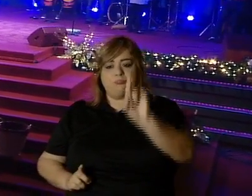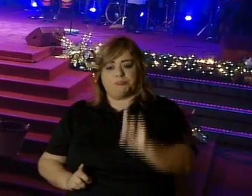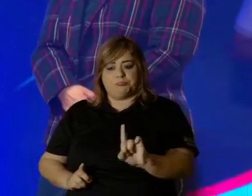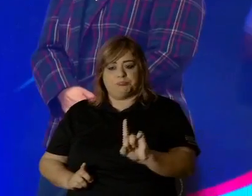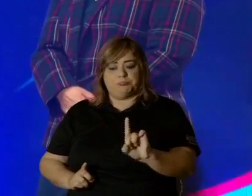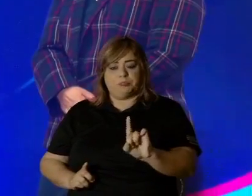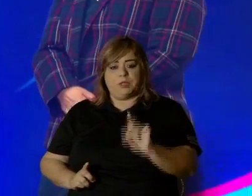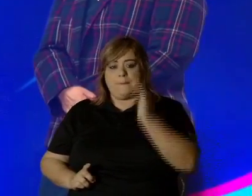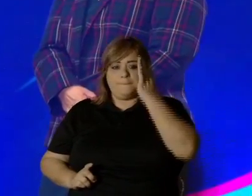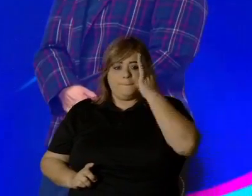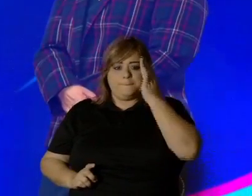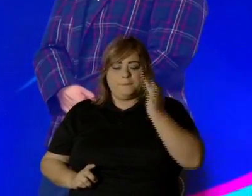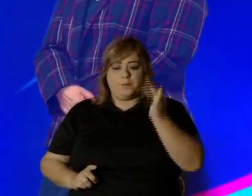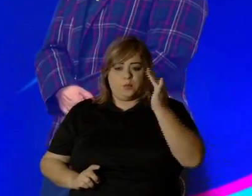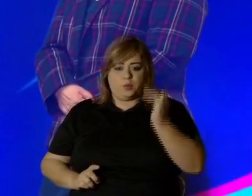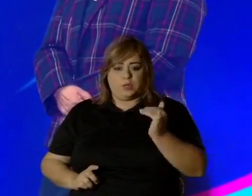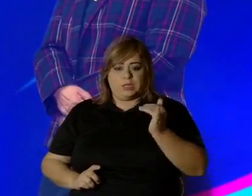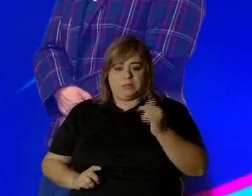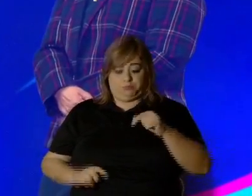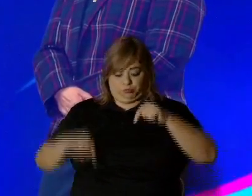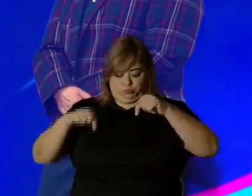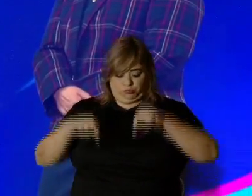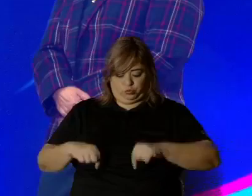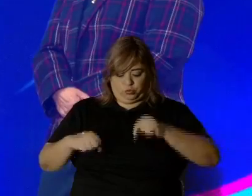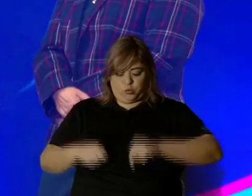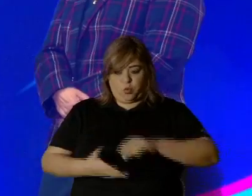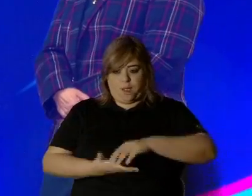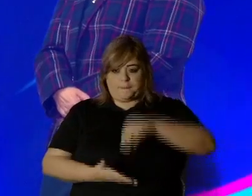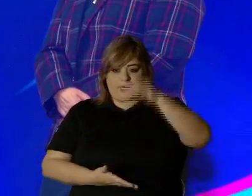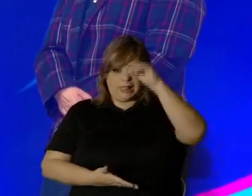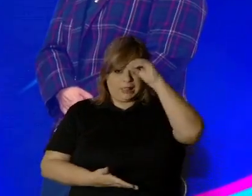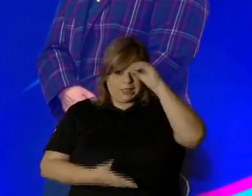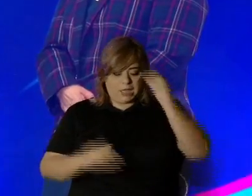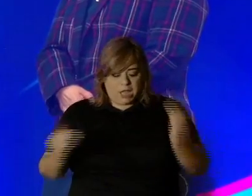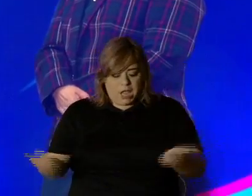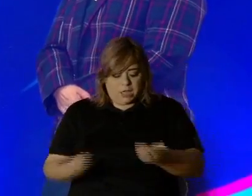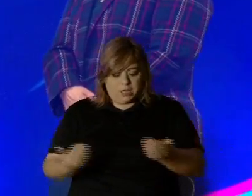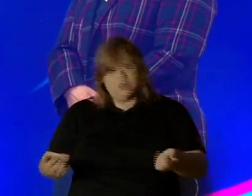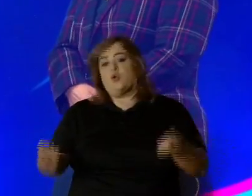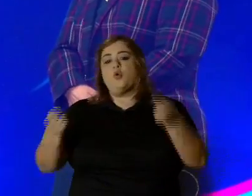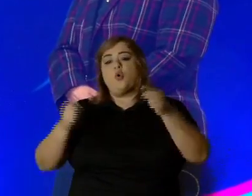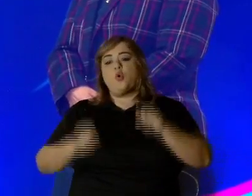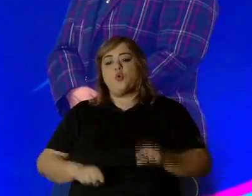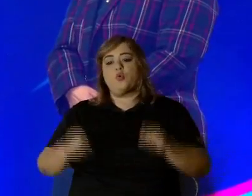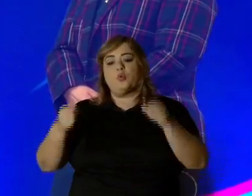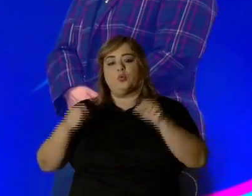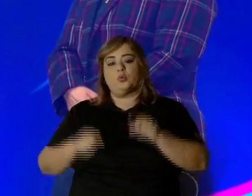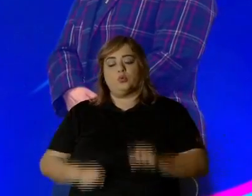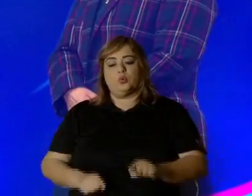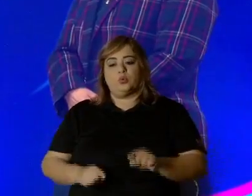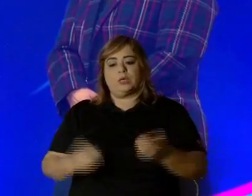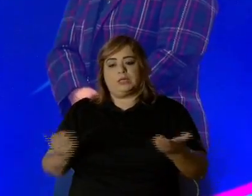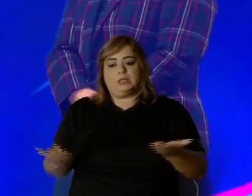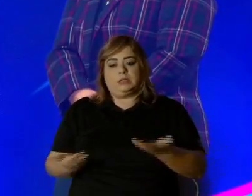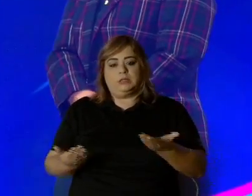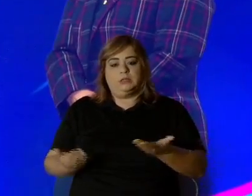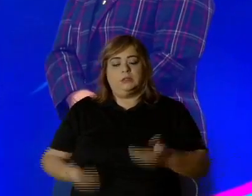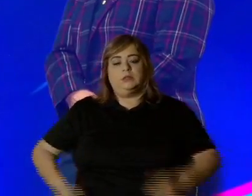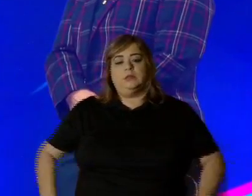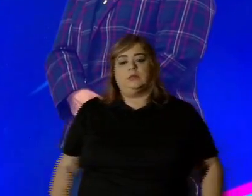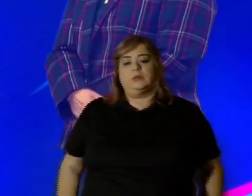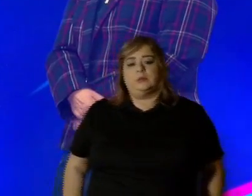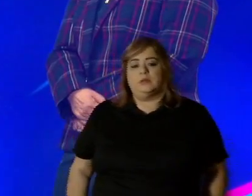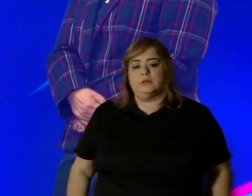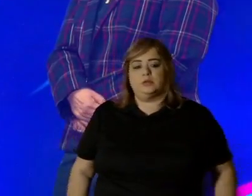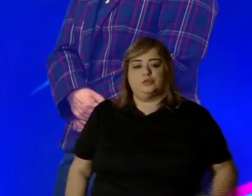pasamos. Porque fíjense lo que yo he aprendido aquí, que me ha pasado varias veces, porque después tengo que dar ese testimonio porque eso es largo. No